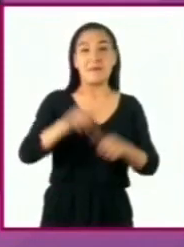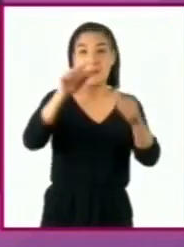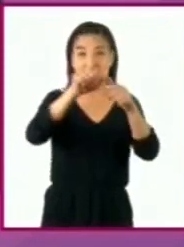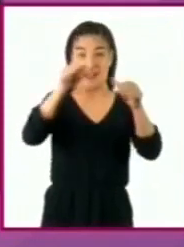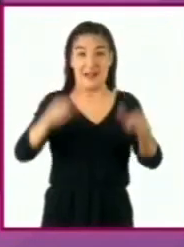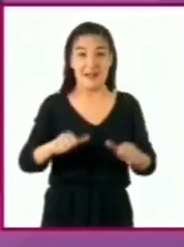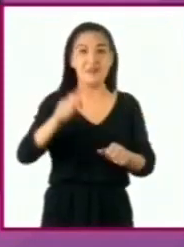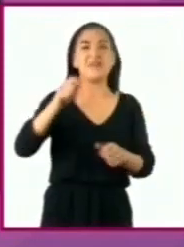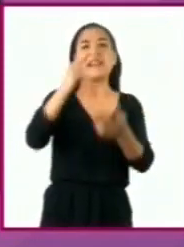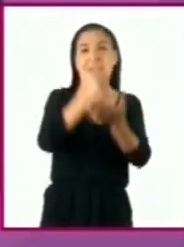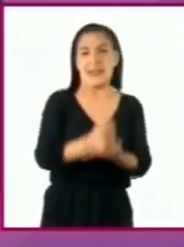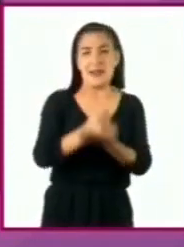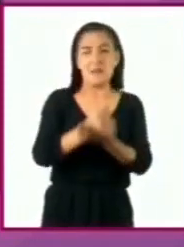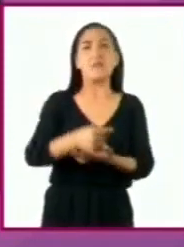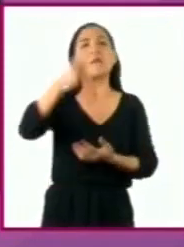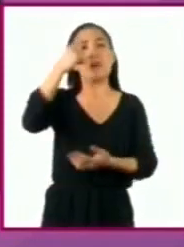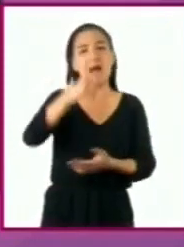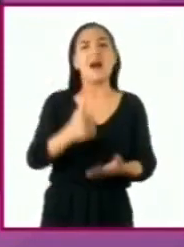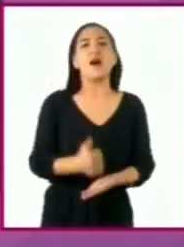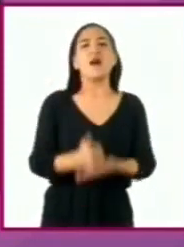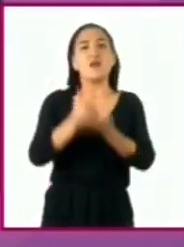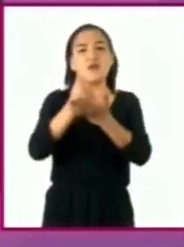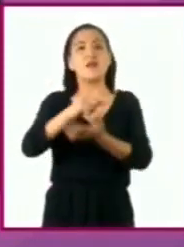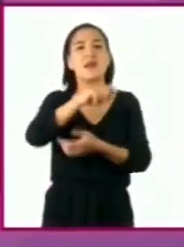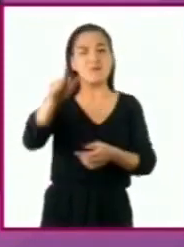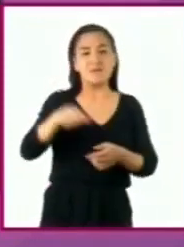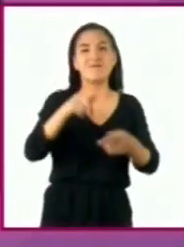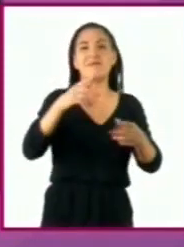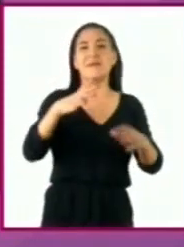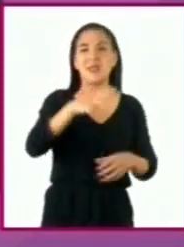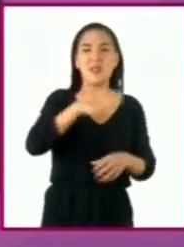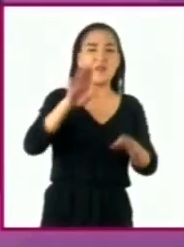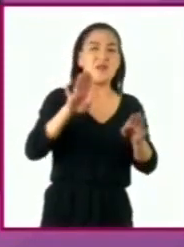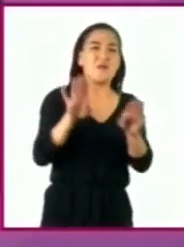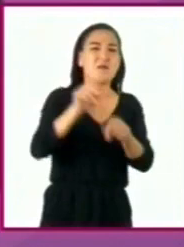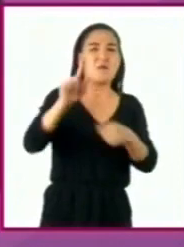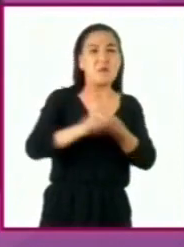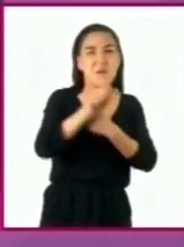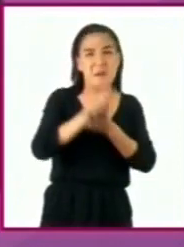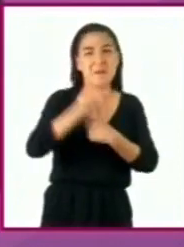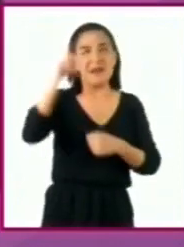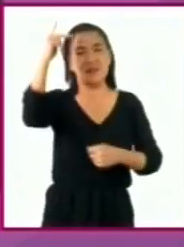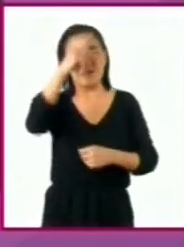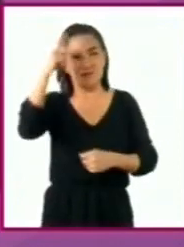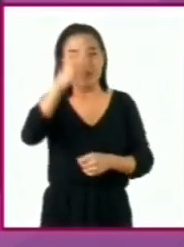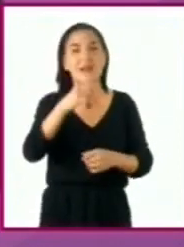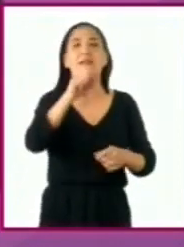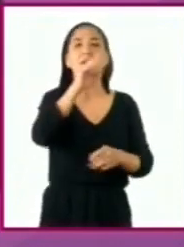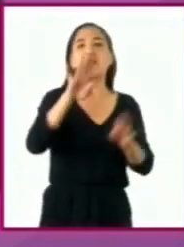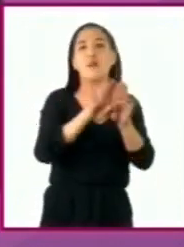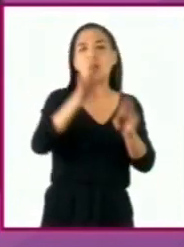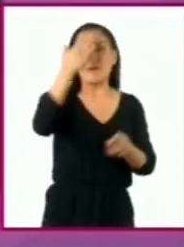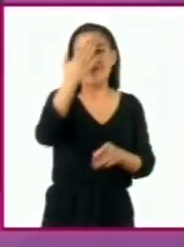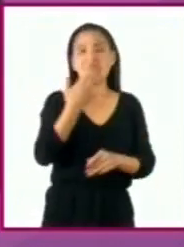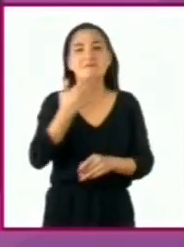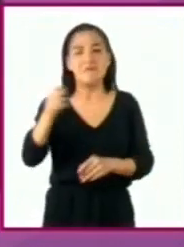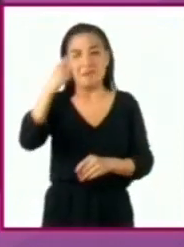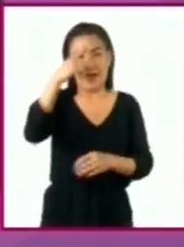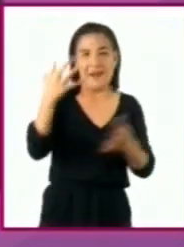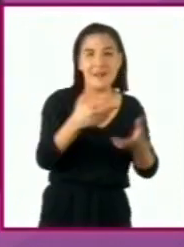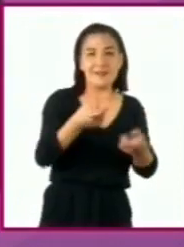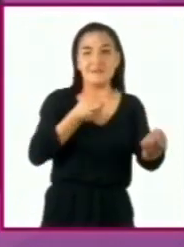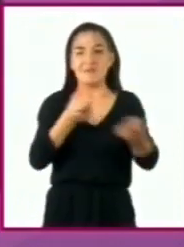arteterapia ayuda a los pacientes a resolver problemas psicológicos y a mejorar habilidades sociales y